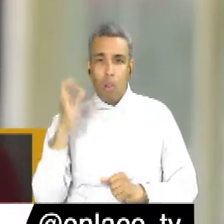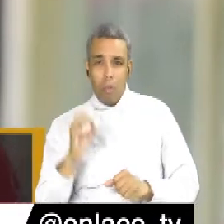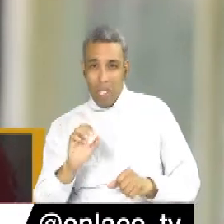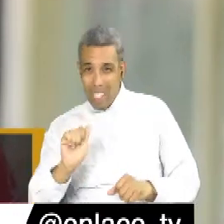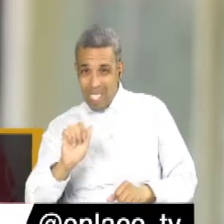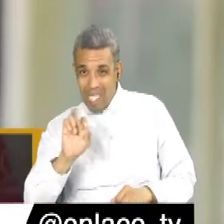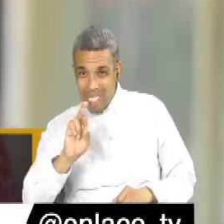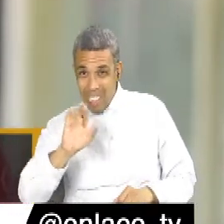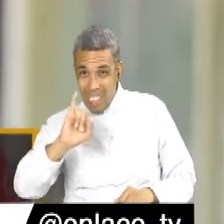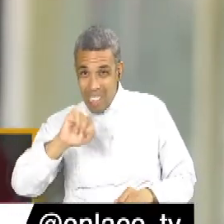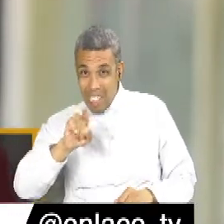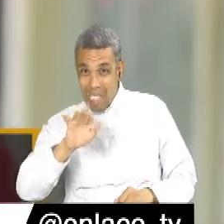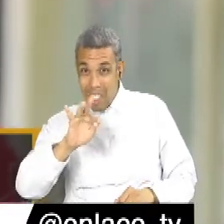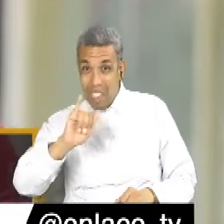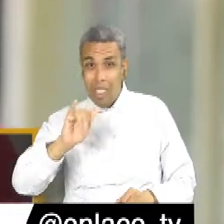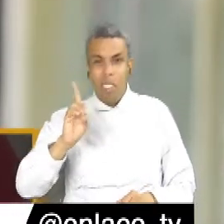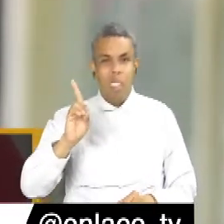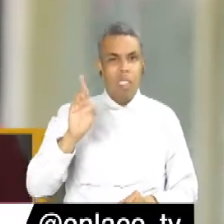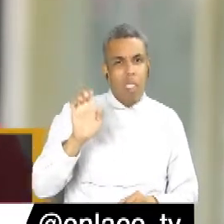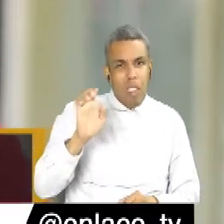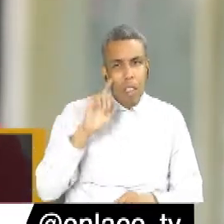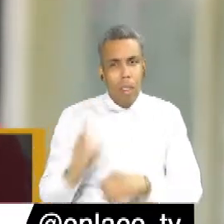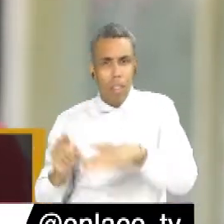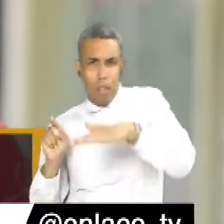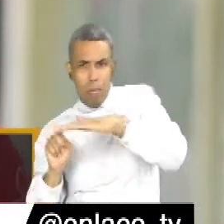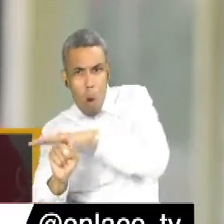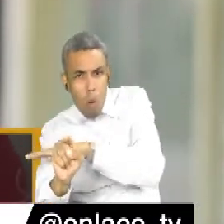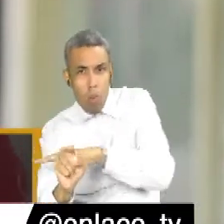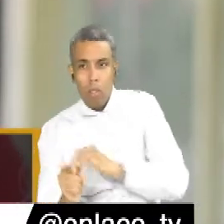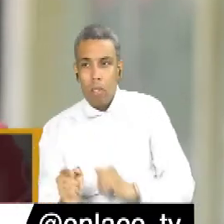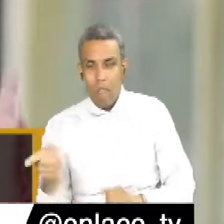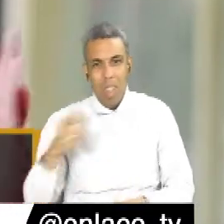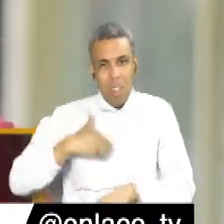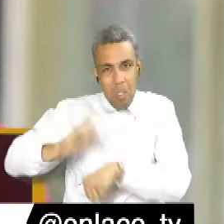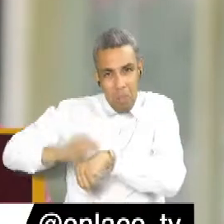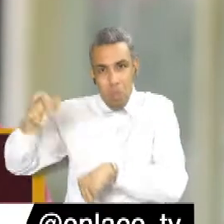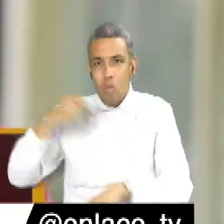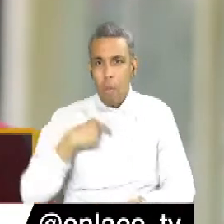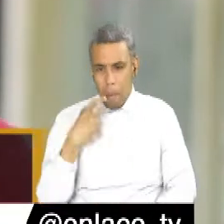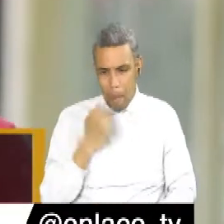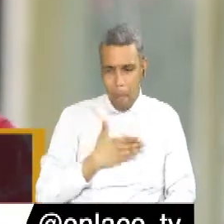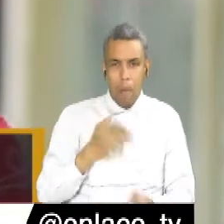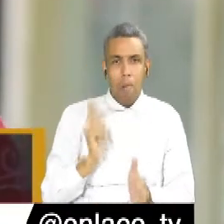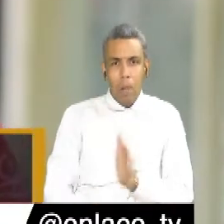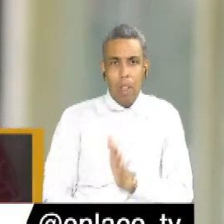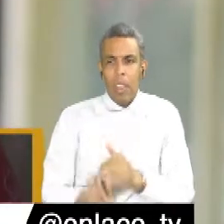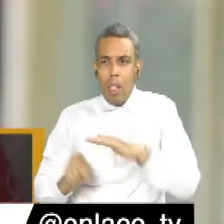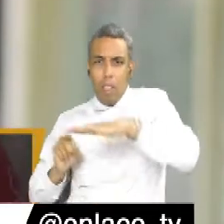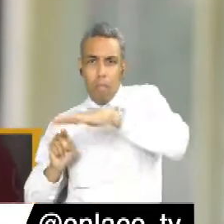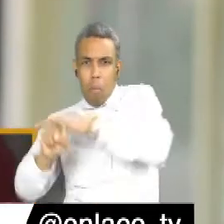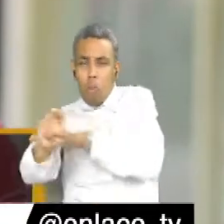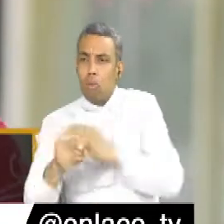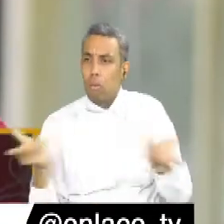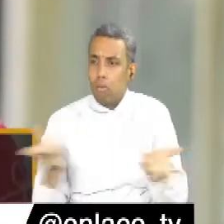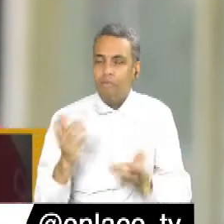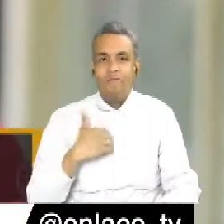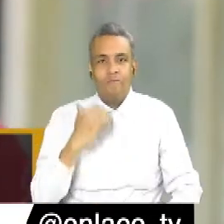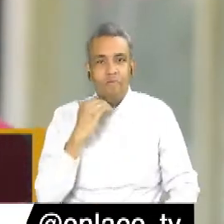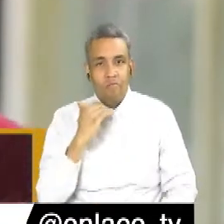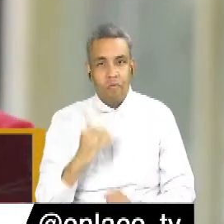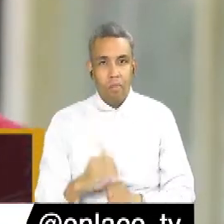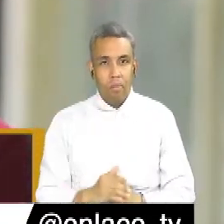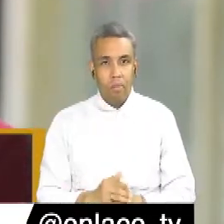más me importa? Una persona que huyó de la justicia y que en este momento no sabemos dónde está, pero que sin embargo, desde donde